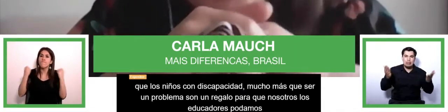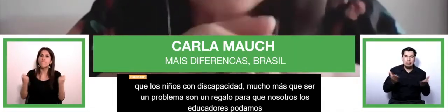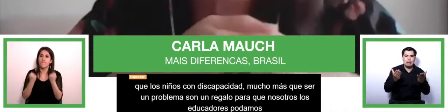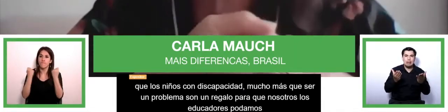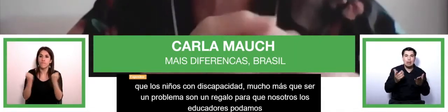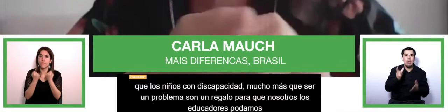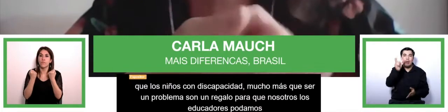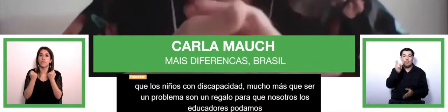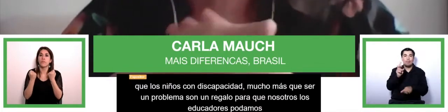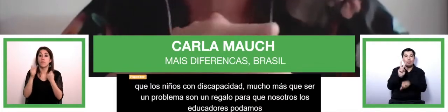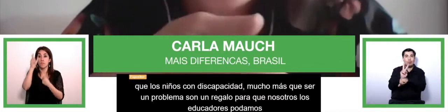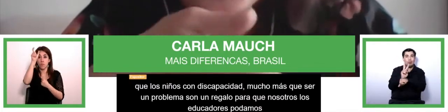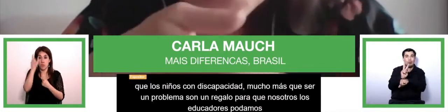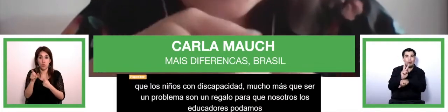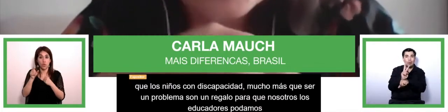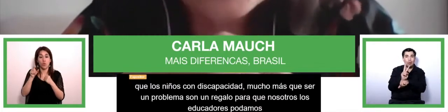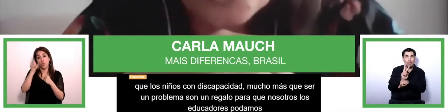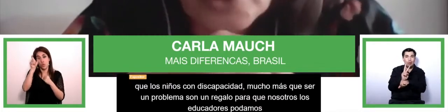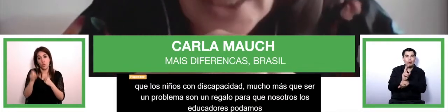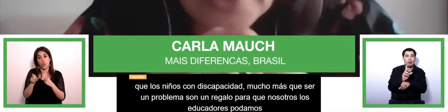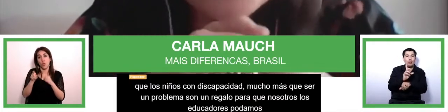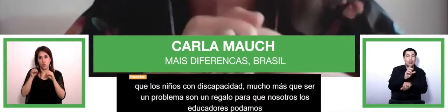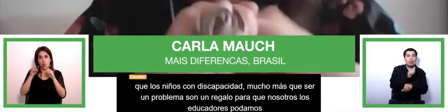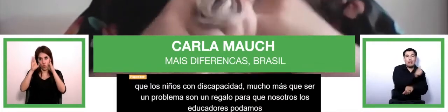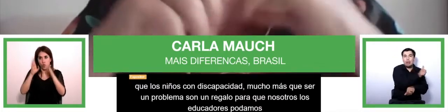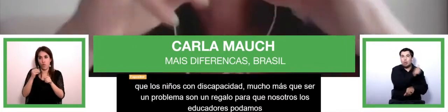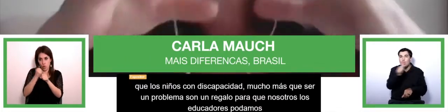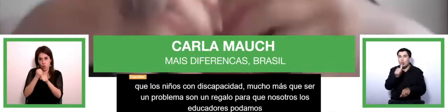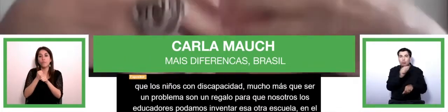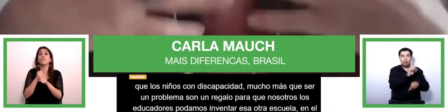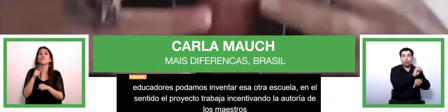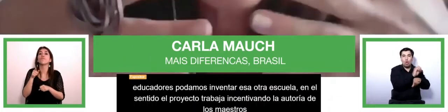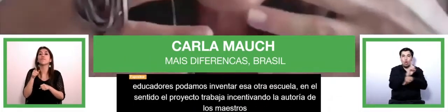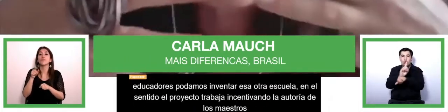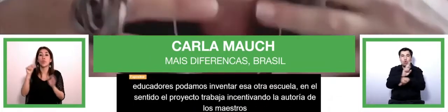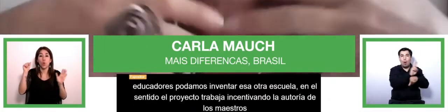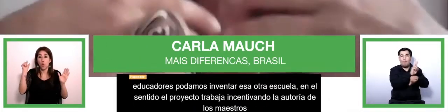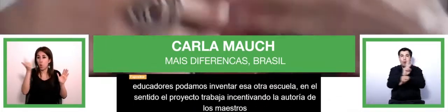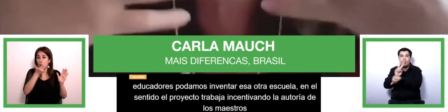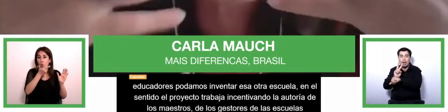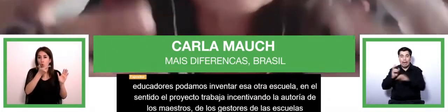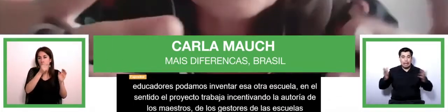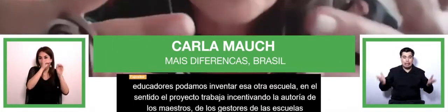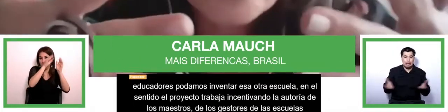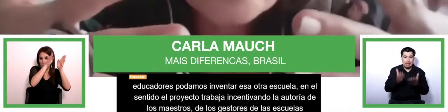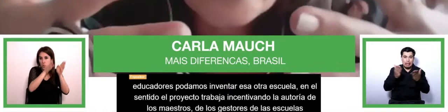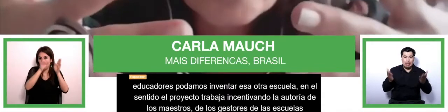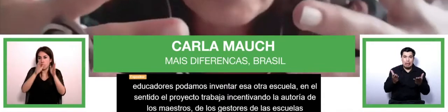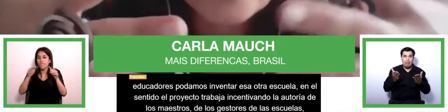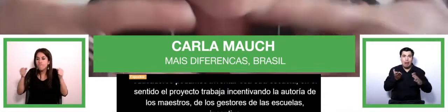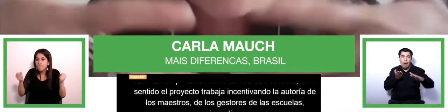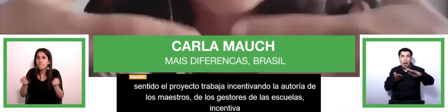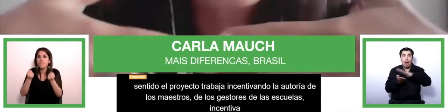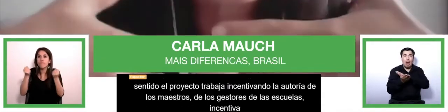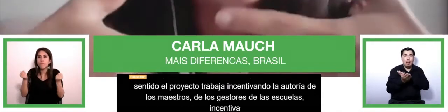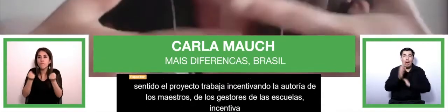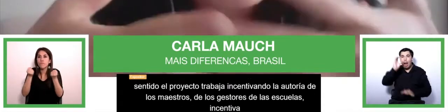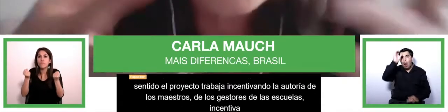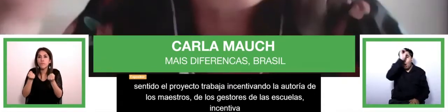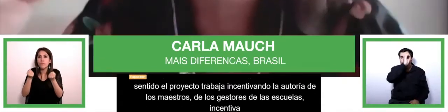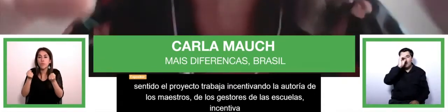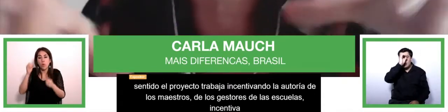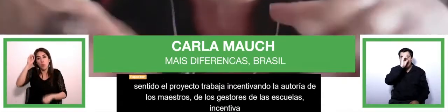los maestros, de los gestores de las escuelas, incentiva la proposición de estas prácticas